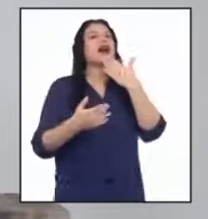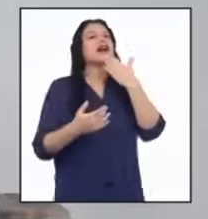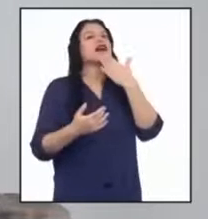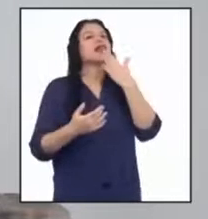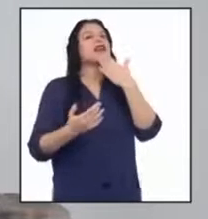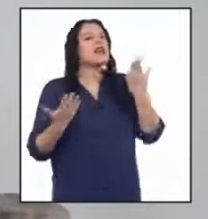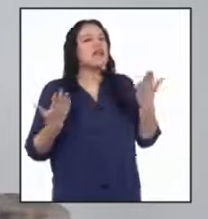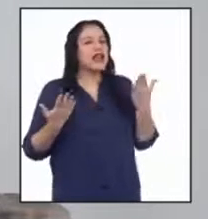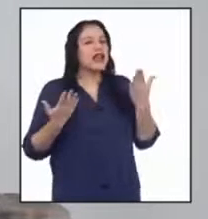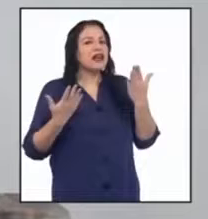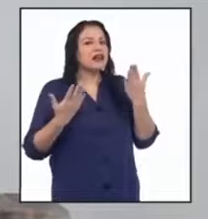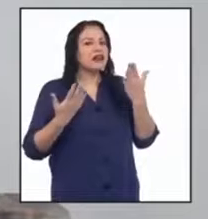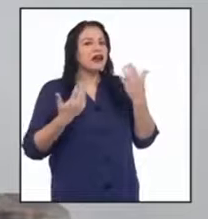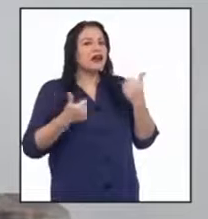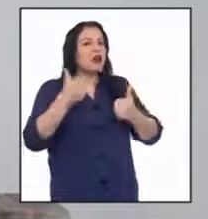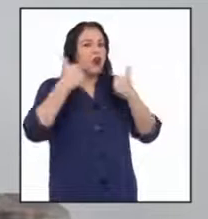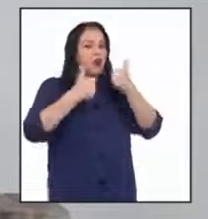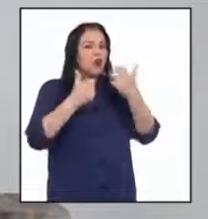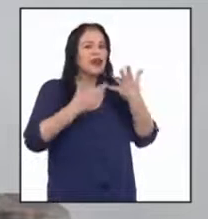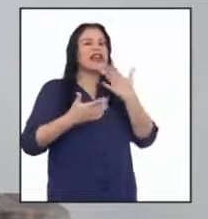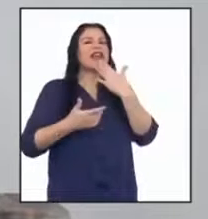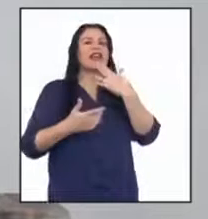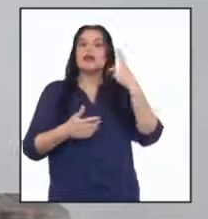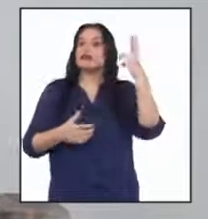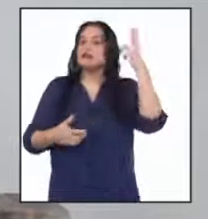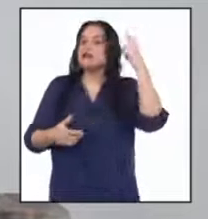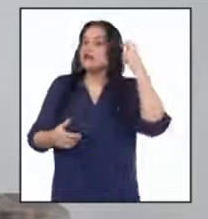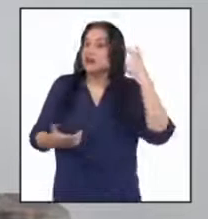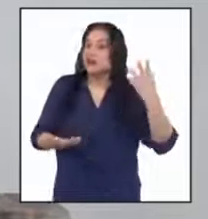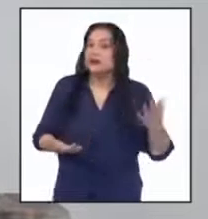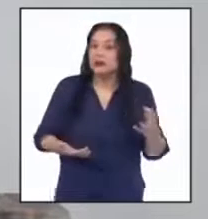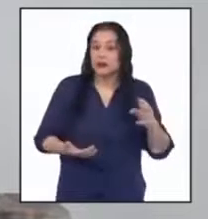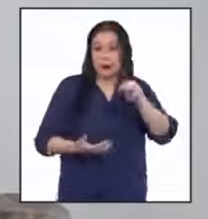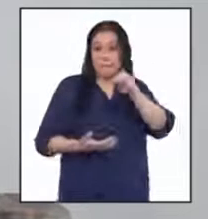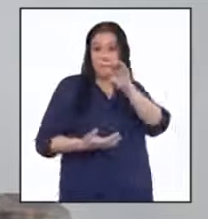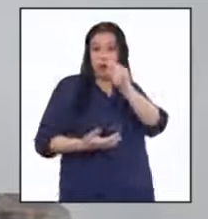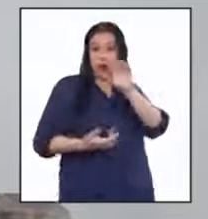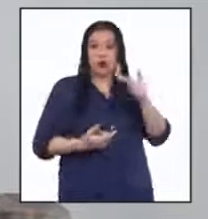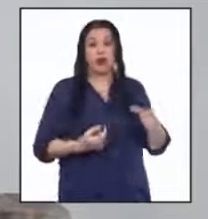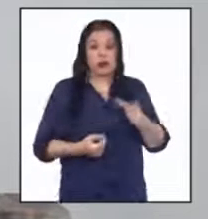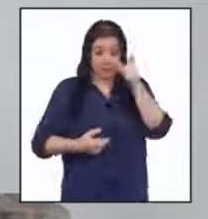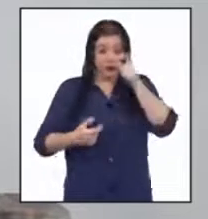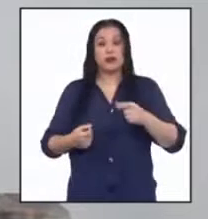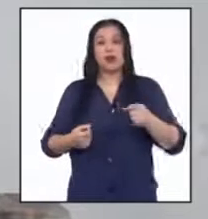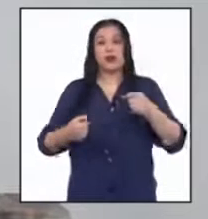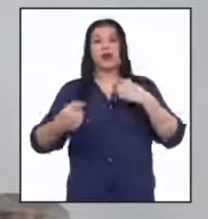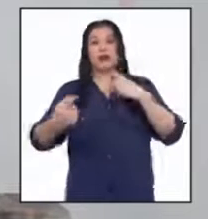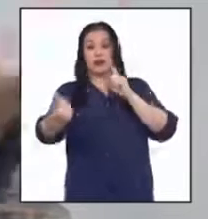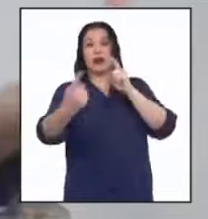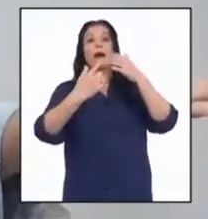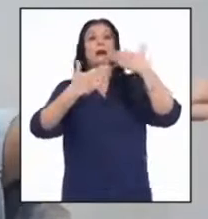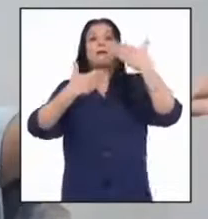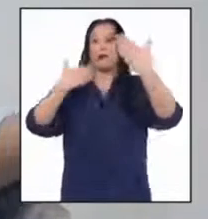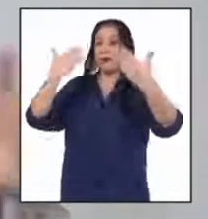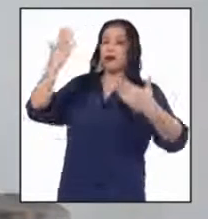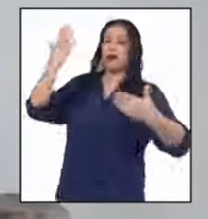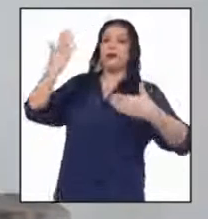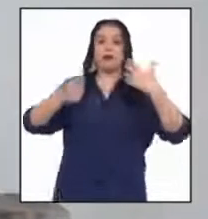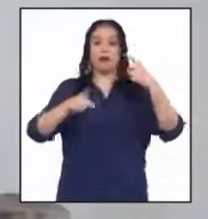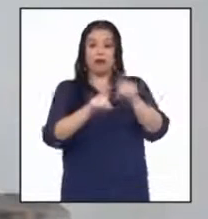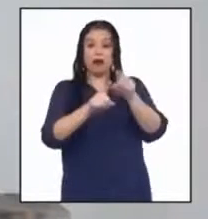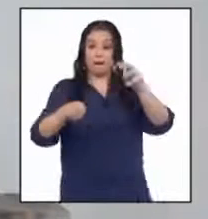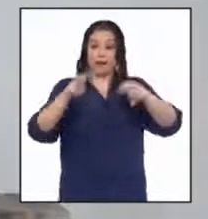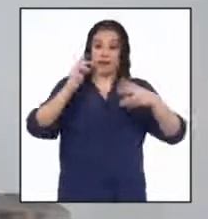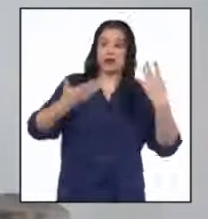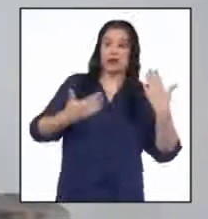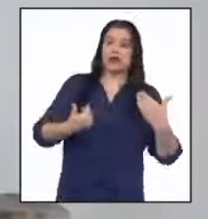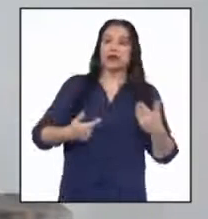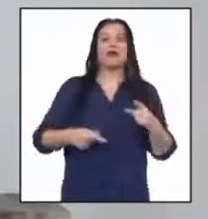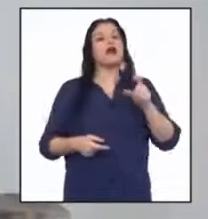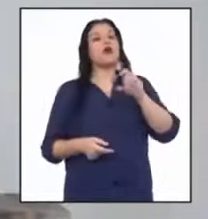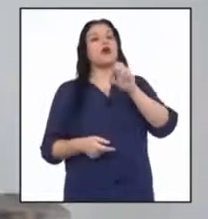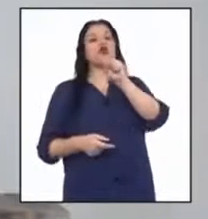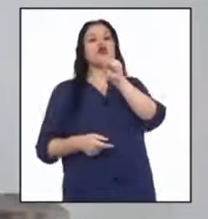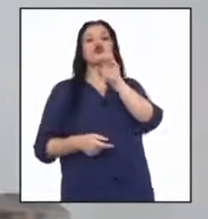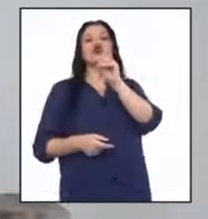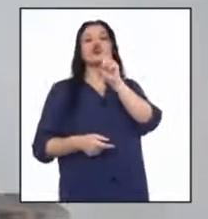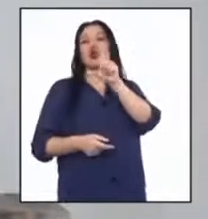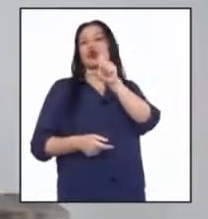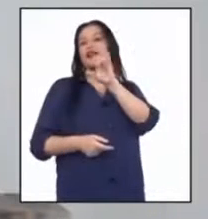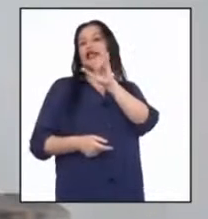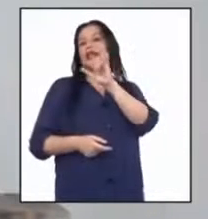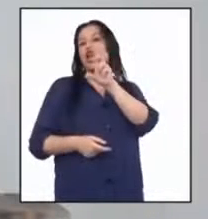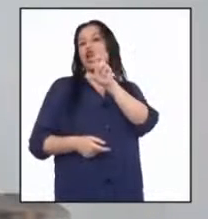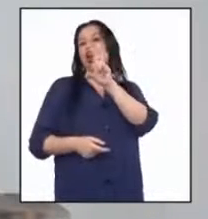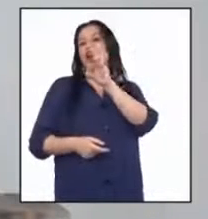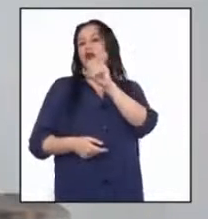está destinado, cuál es el receptor, porque en un monólogo el personaje sí habla con alguien o con el público. En el caso de un soliloquio,